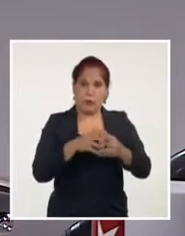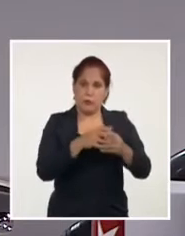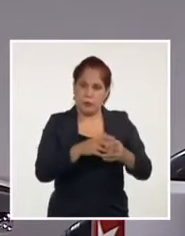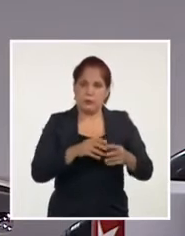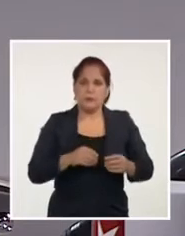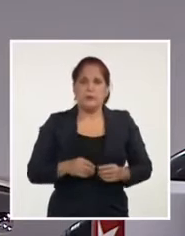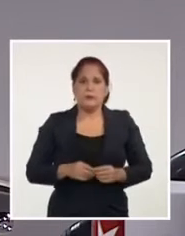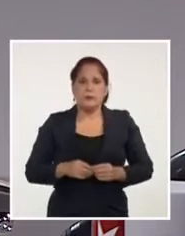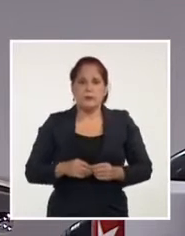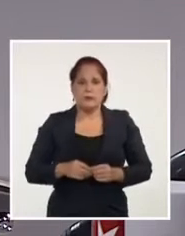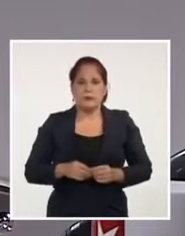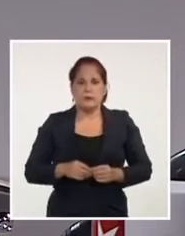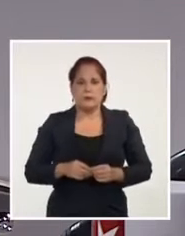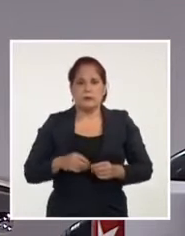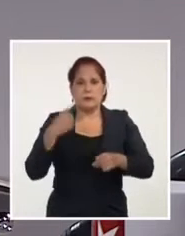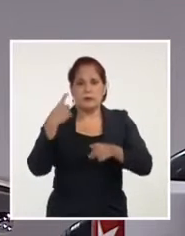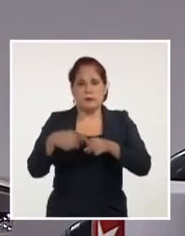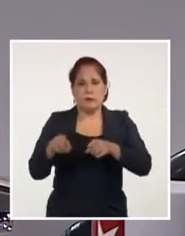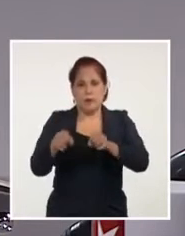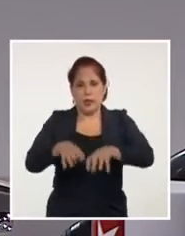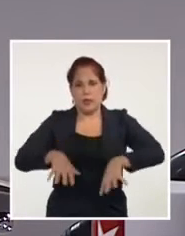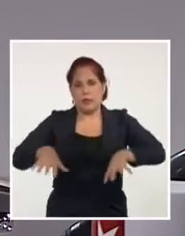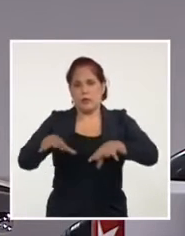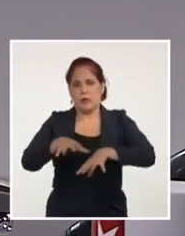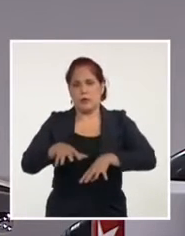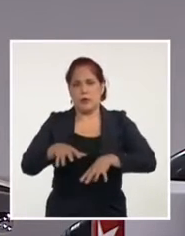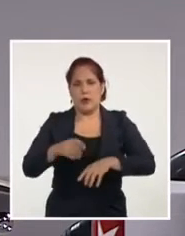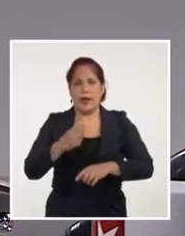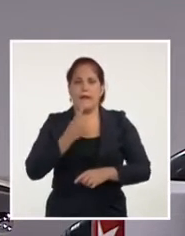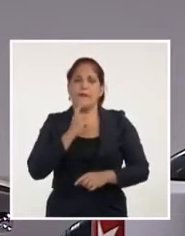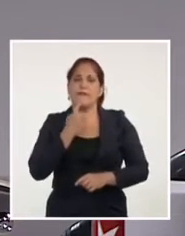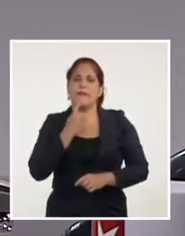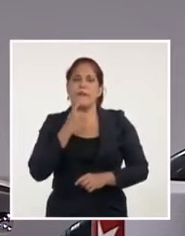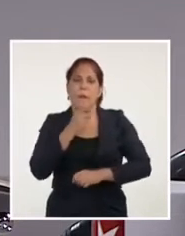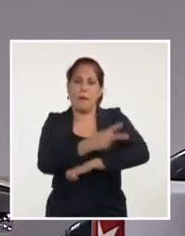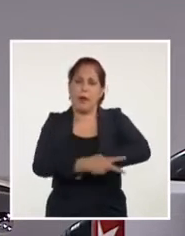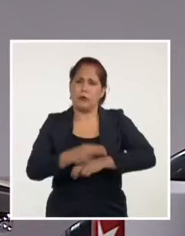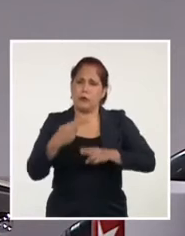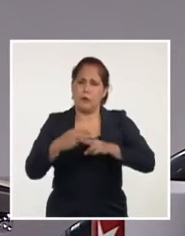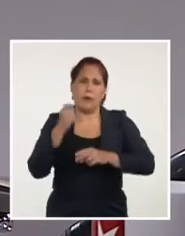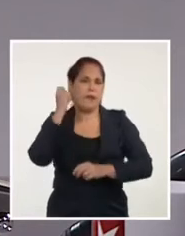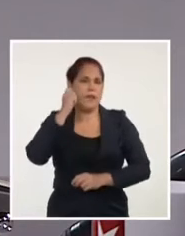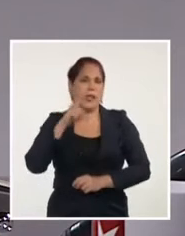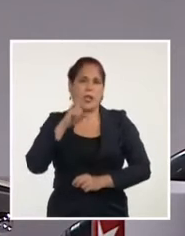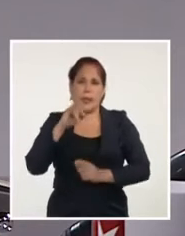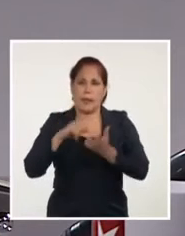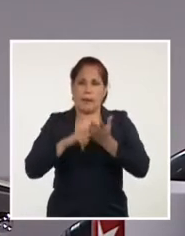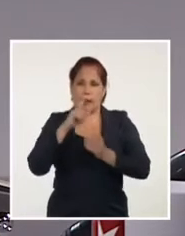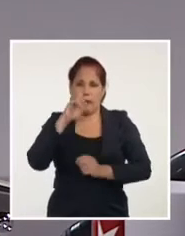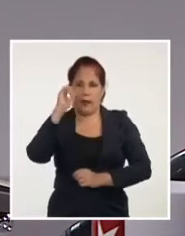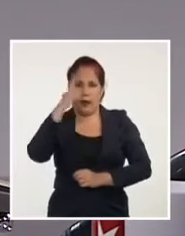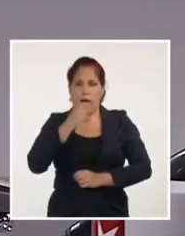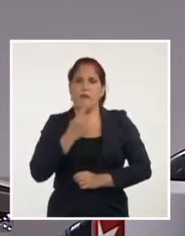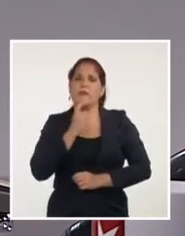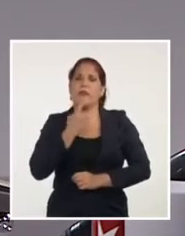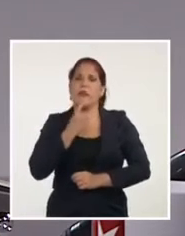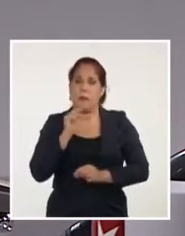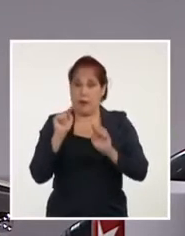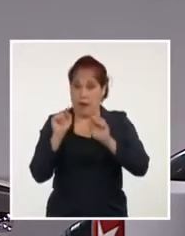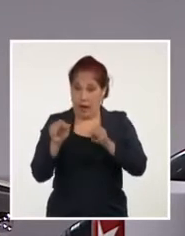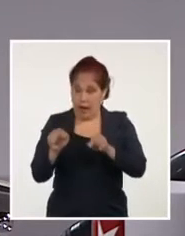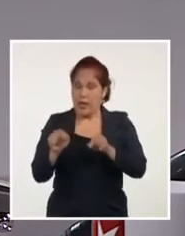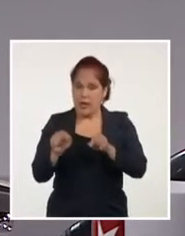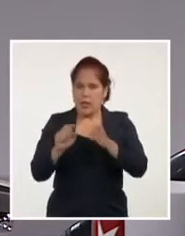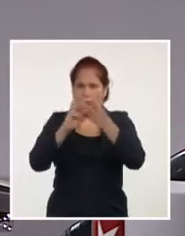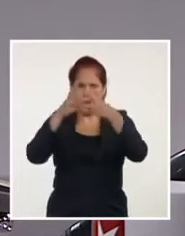en otros contextos, en Filipinas, donde se ha utilizado esta red en particular para lo que ellos llaman